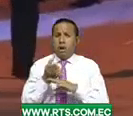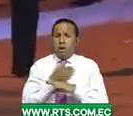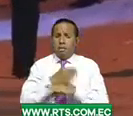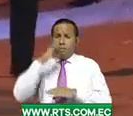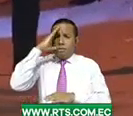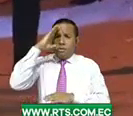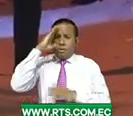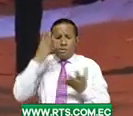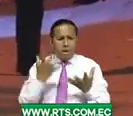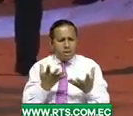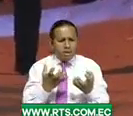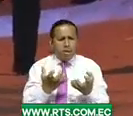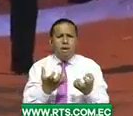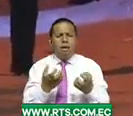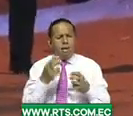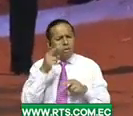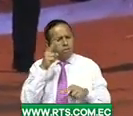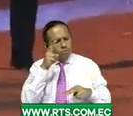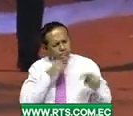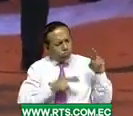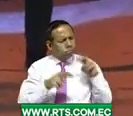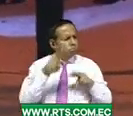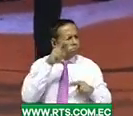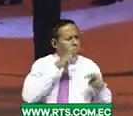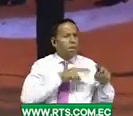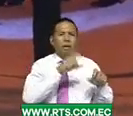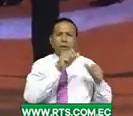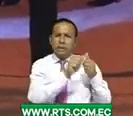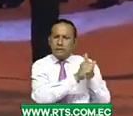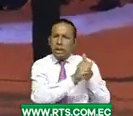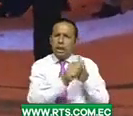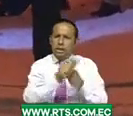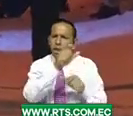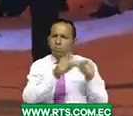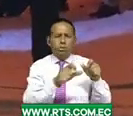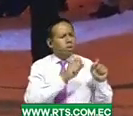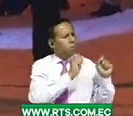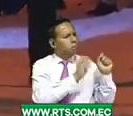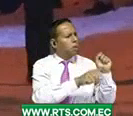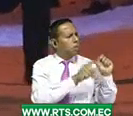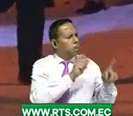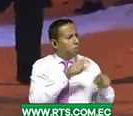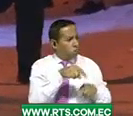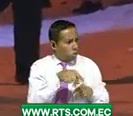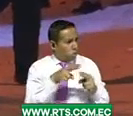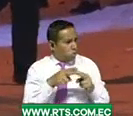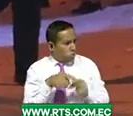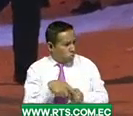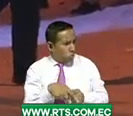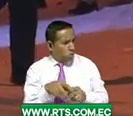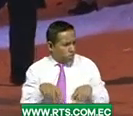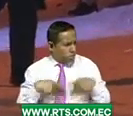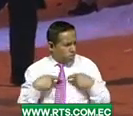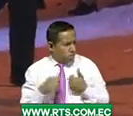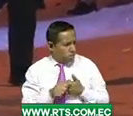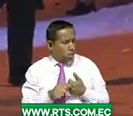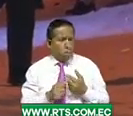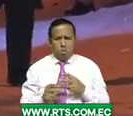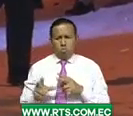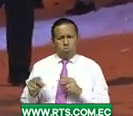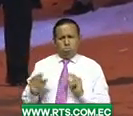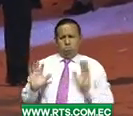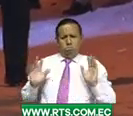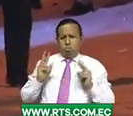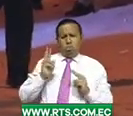agentes de verificar con moradores si se trata de algún vecino y determinan de que no habita por este